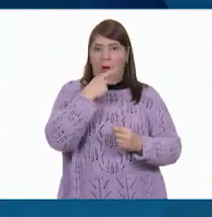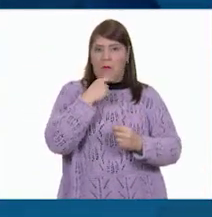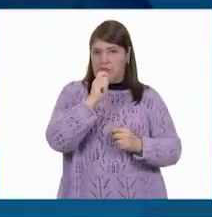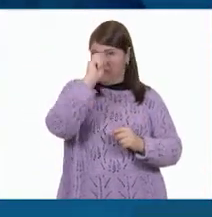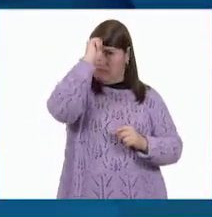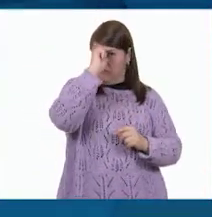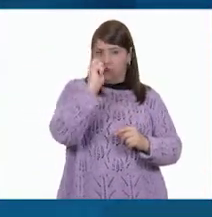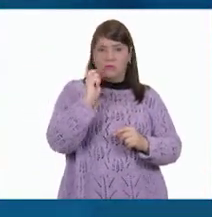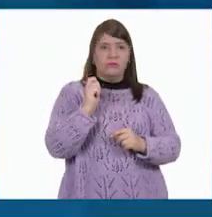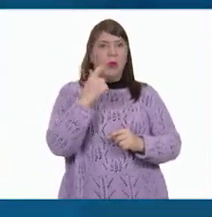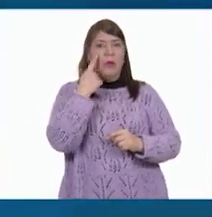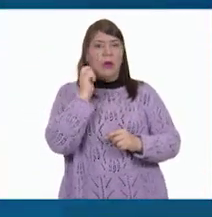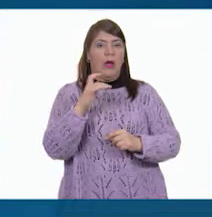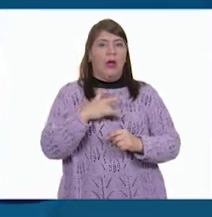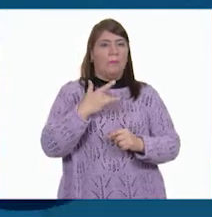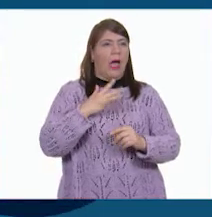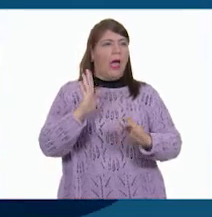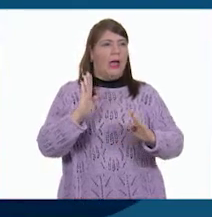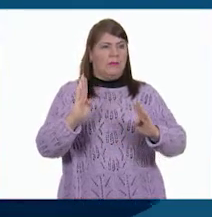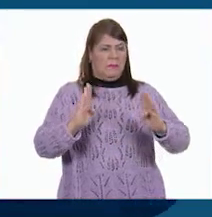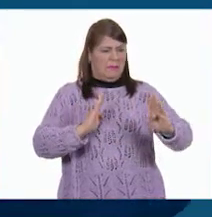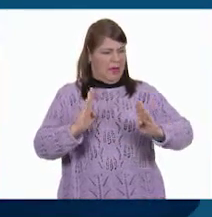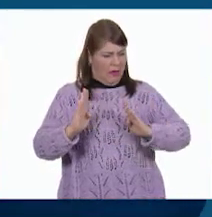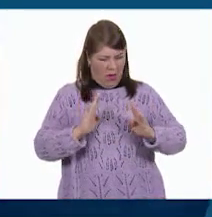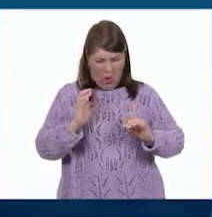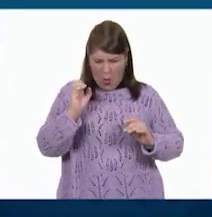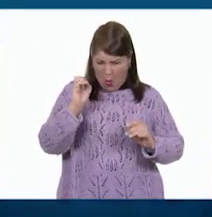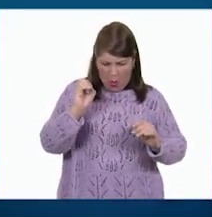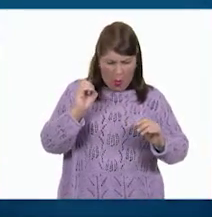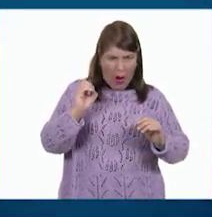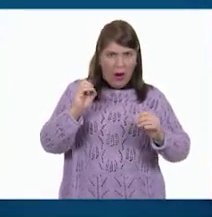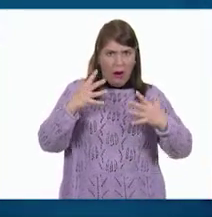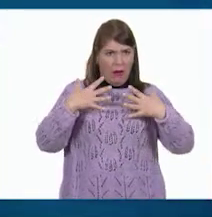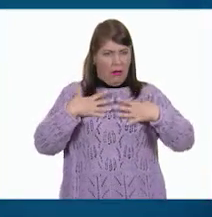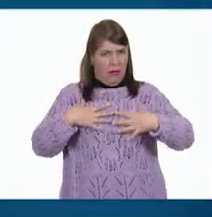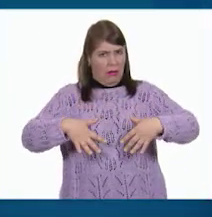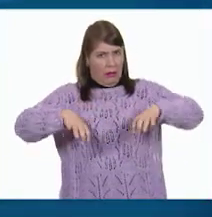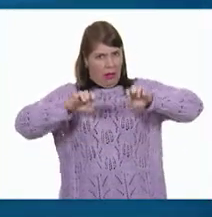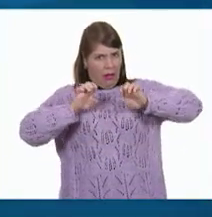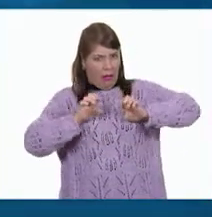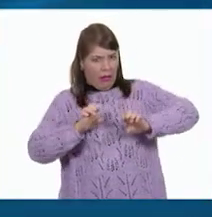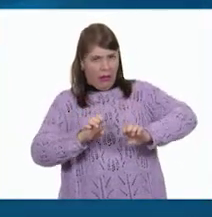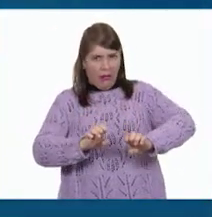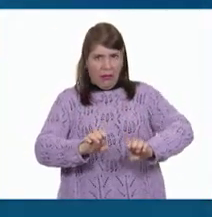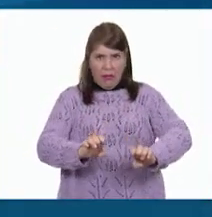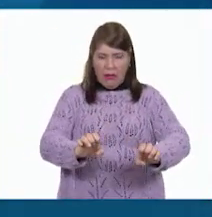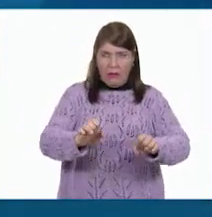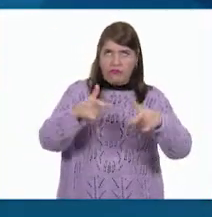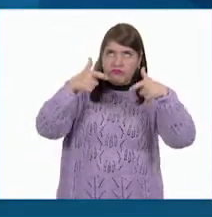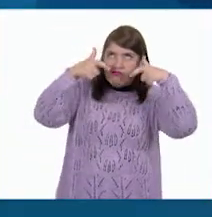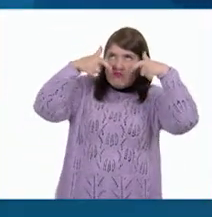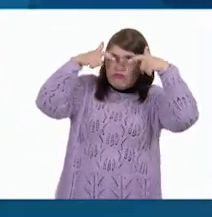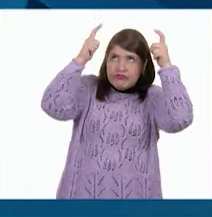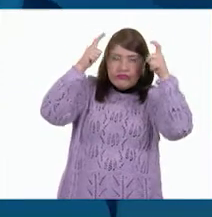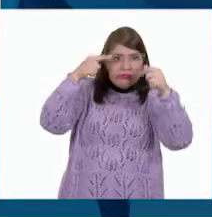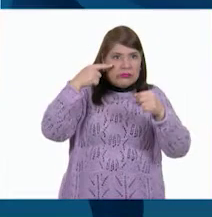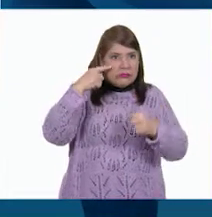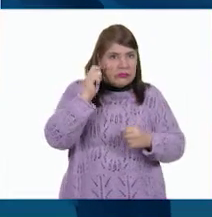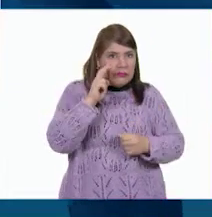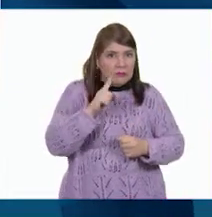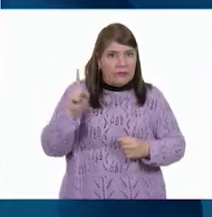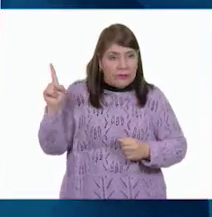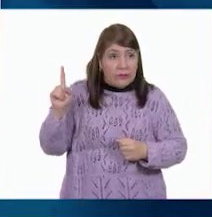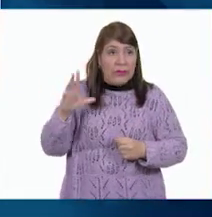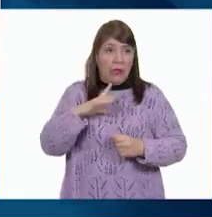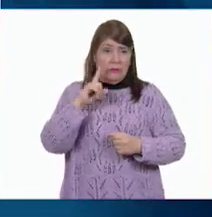estaban vestidos como de militares o con trajes muy elegantes, unos sombreros de copa.